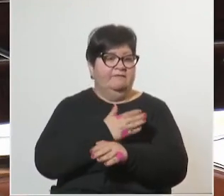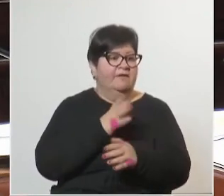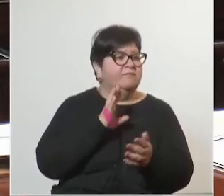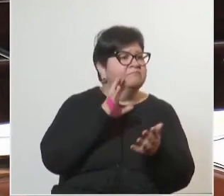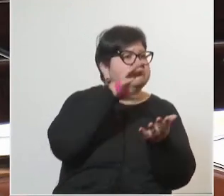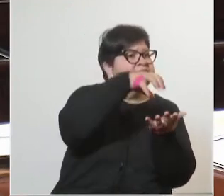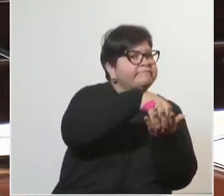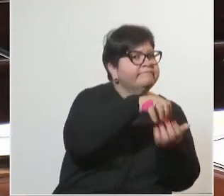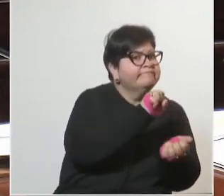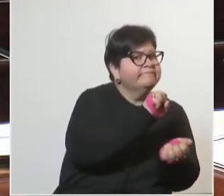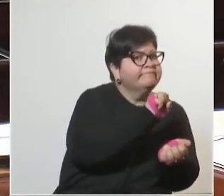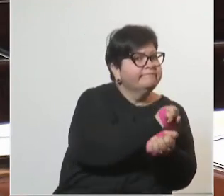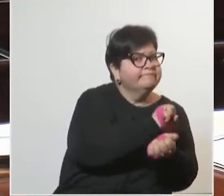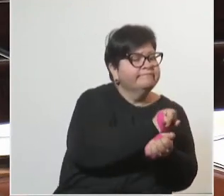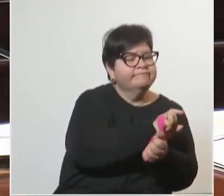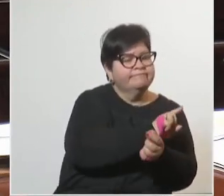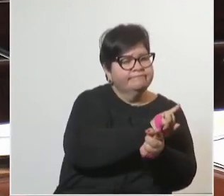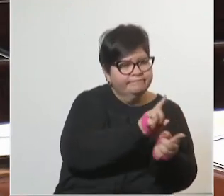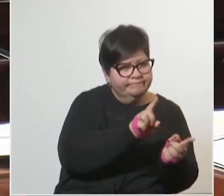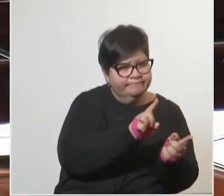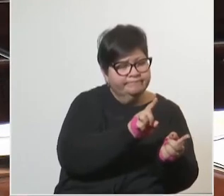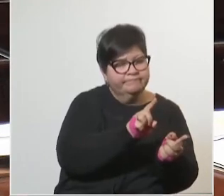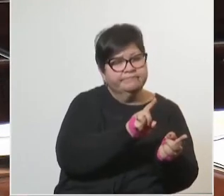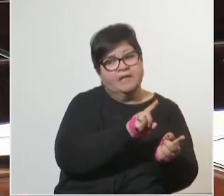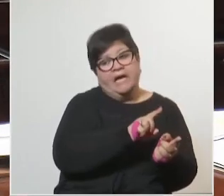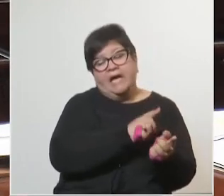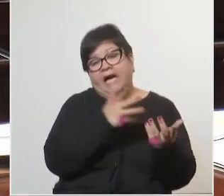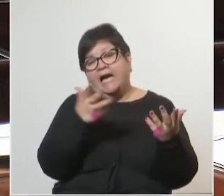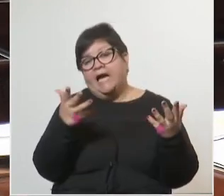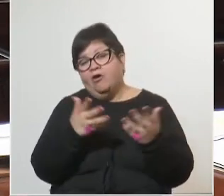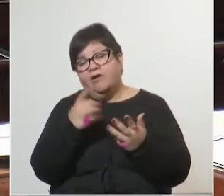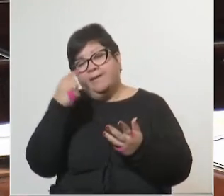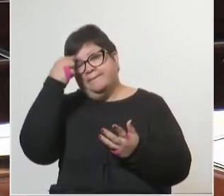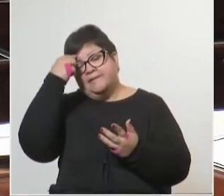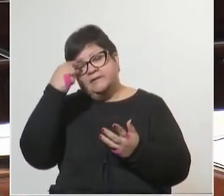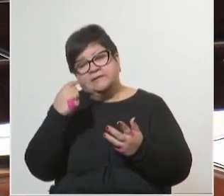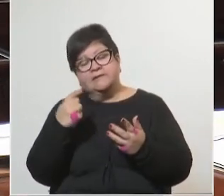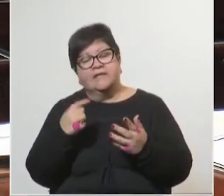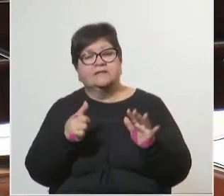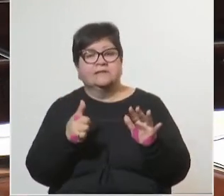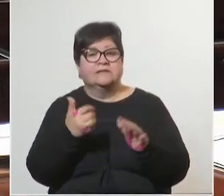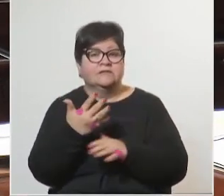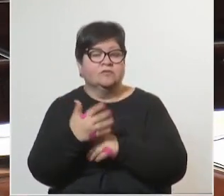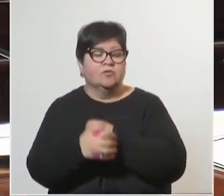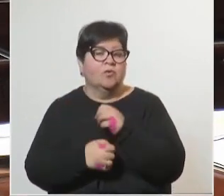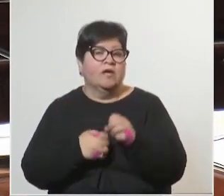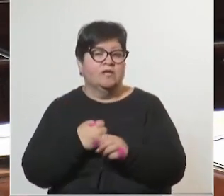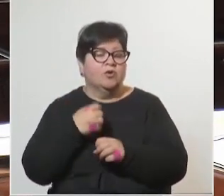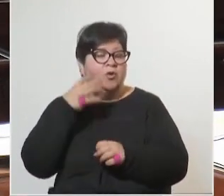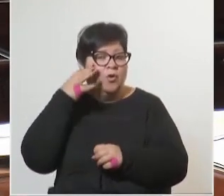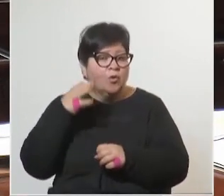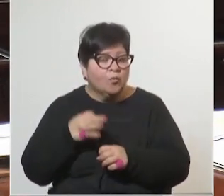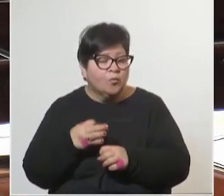reclusión. Lo que se proyecta ahora es que esa medida cautelar se cumpla a partir de los 65 años